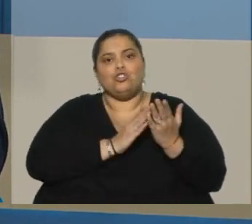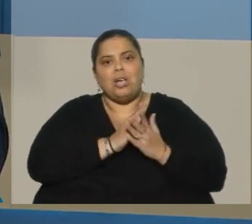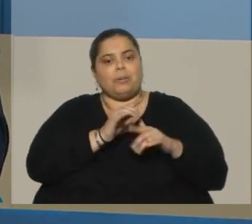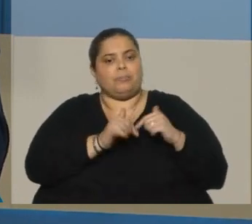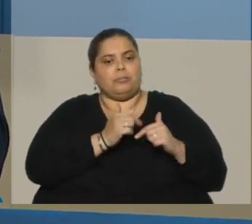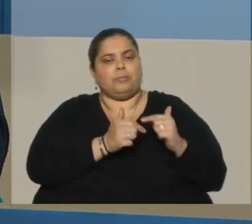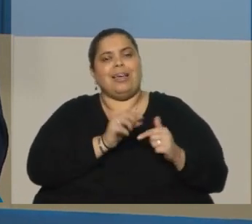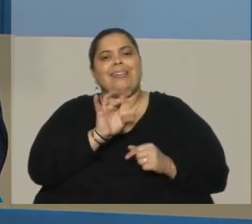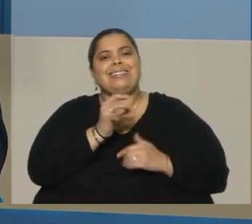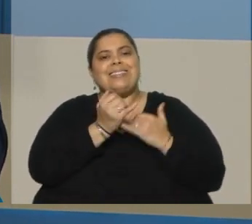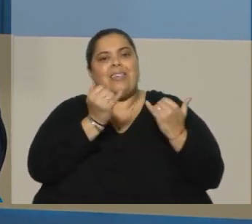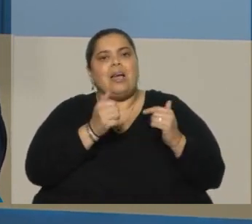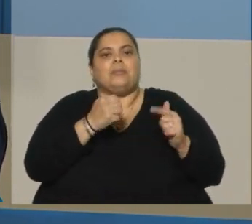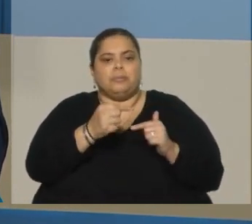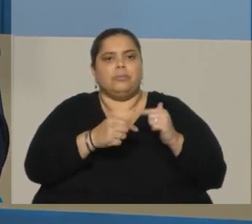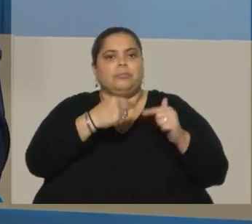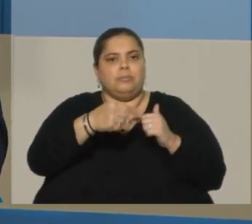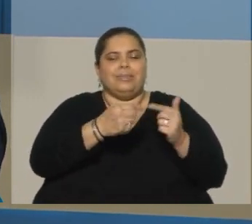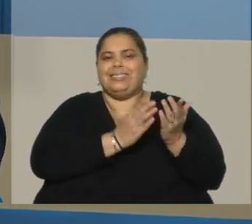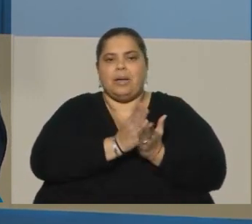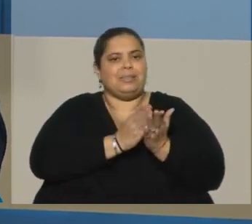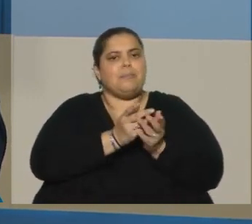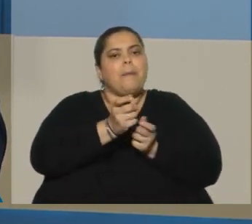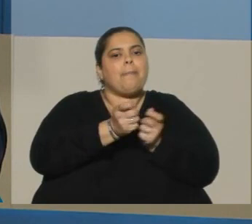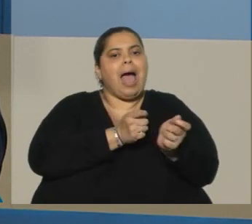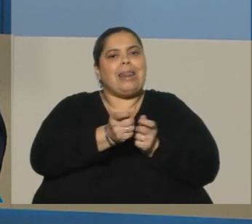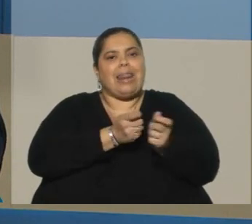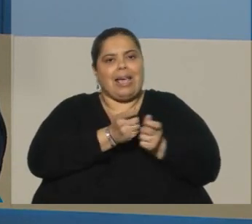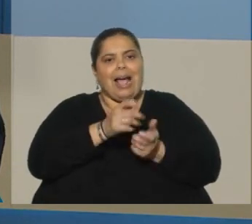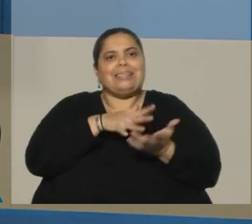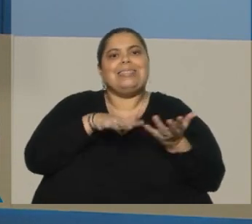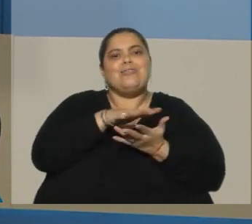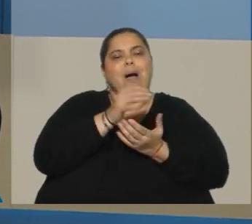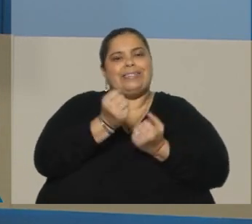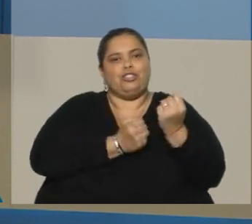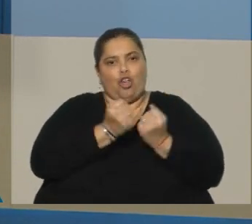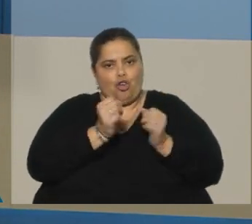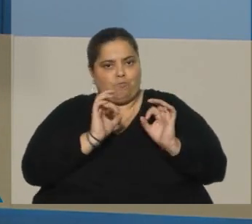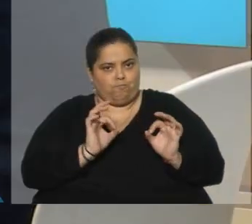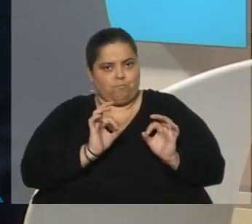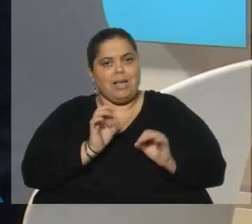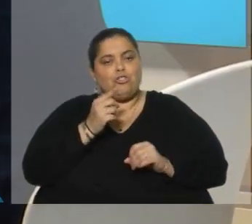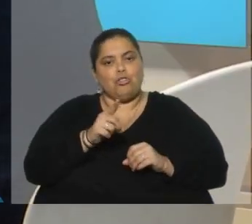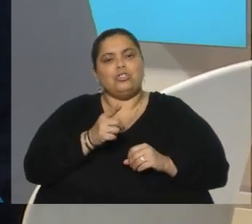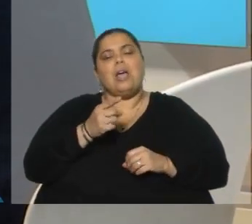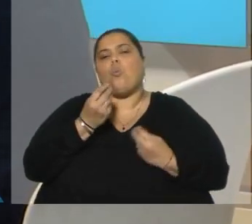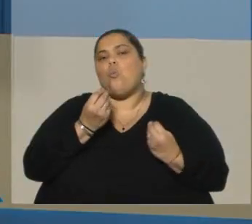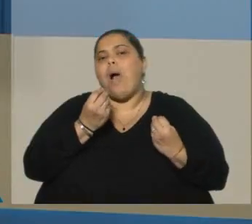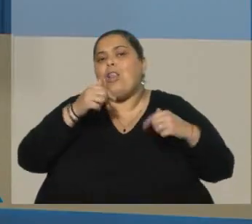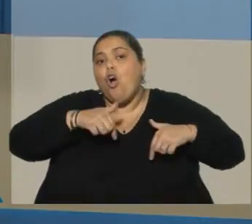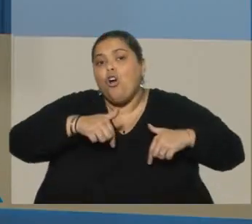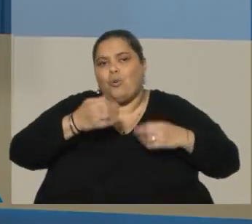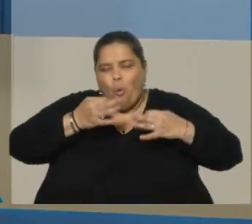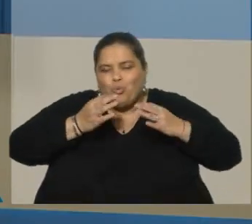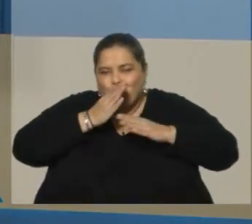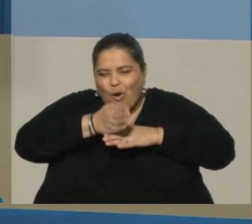un informe con el Ministerio de Economía, con la OPP, y se va manejando la situación financiera. Y la situación financiera de ANCAP... ¿Y cuál es hoy la situación? Hoy, a eso